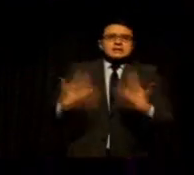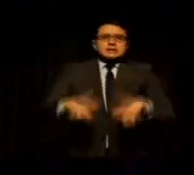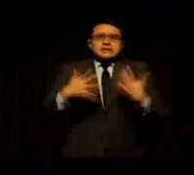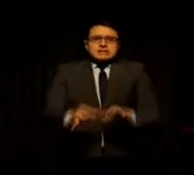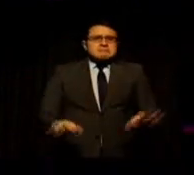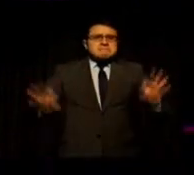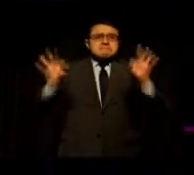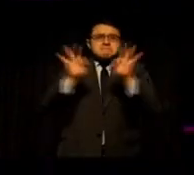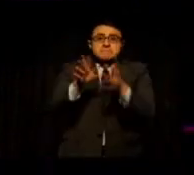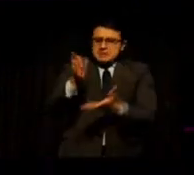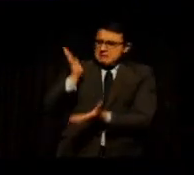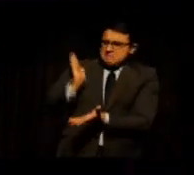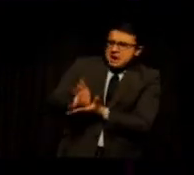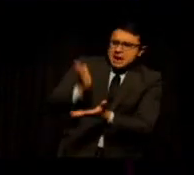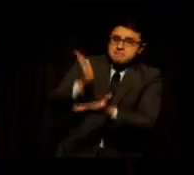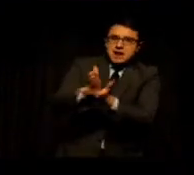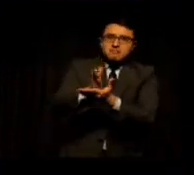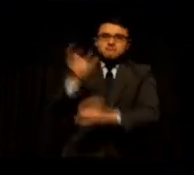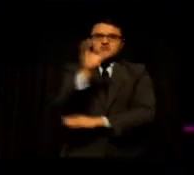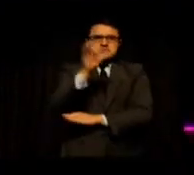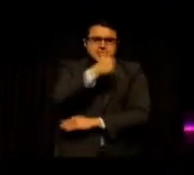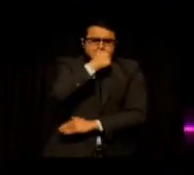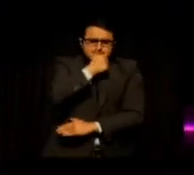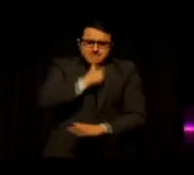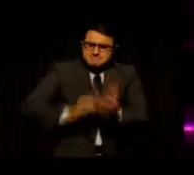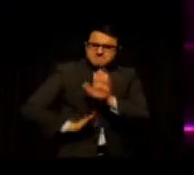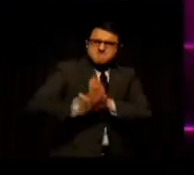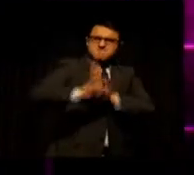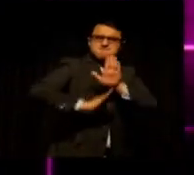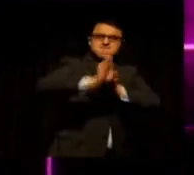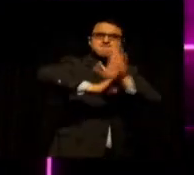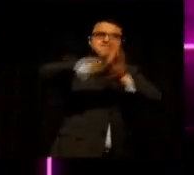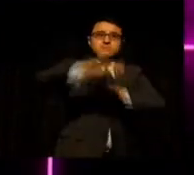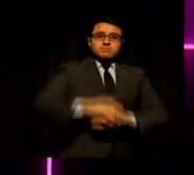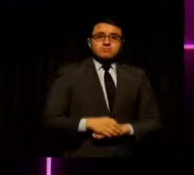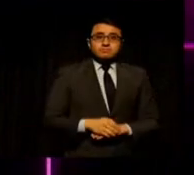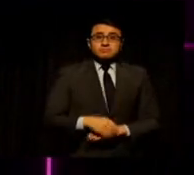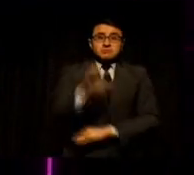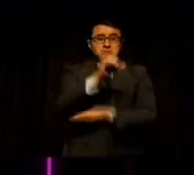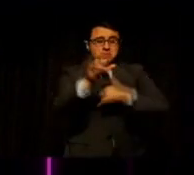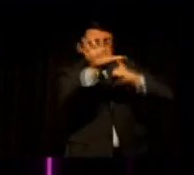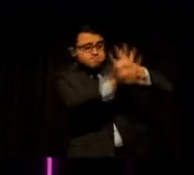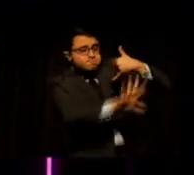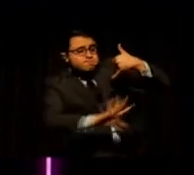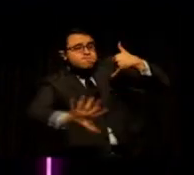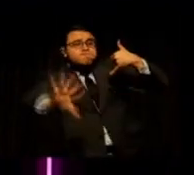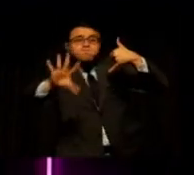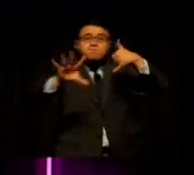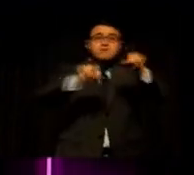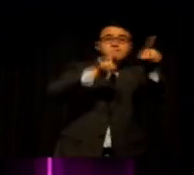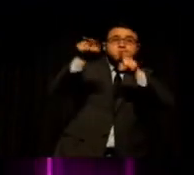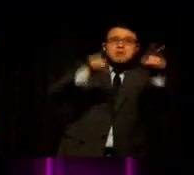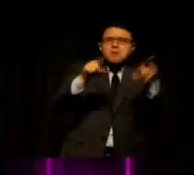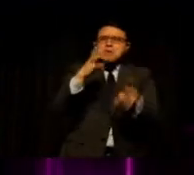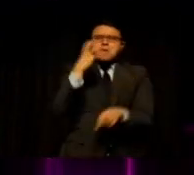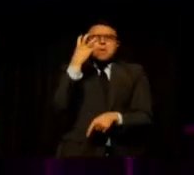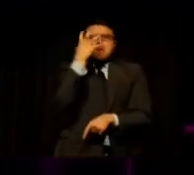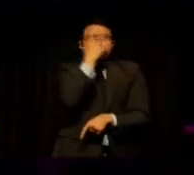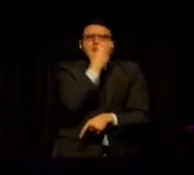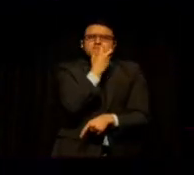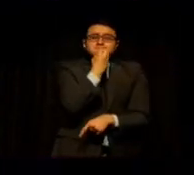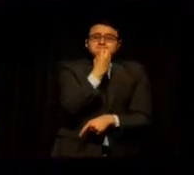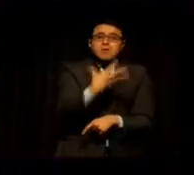múltiples obstáculos tenemos una geografía maravillosa pero igualmente compleja igualmente